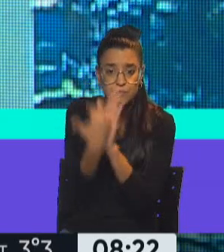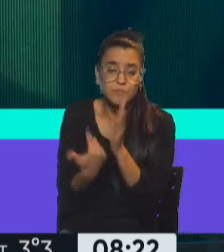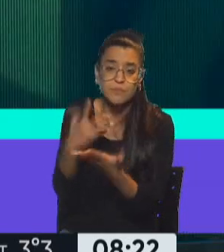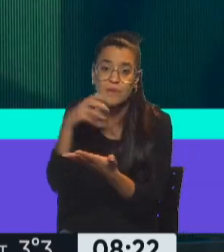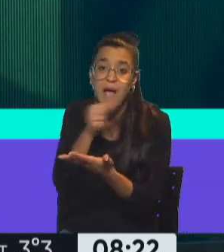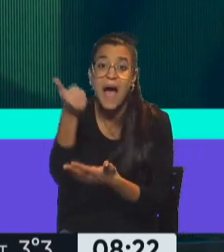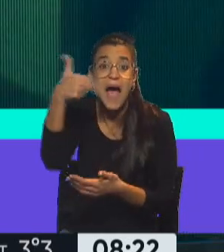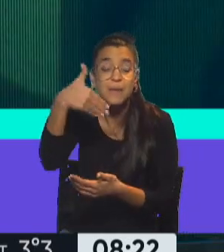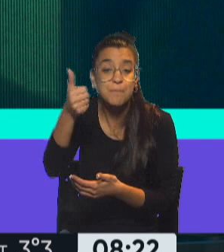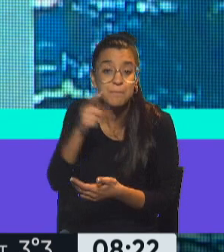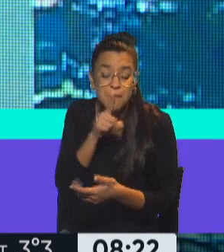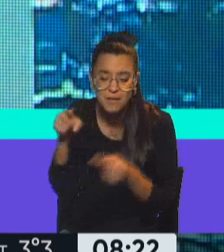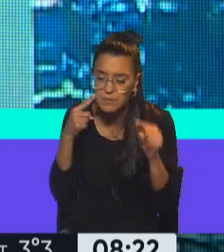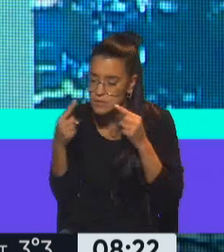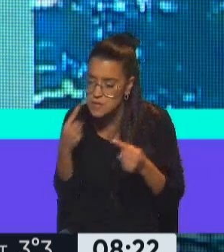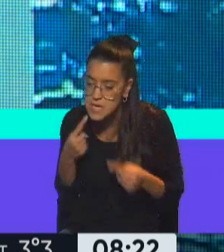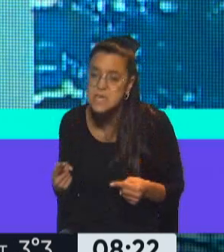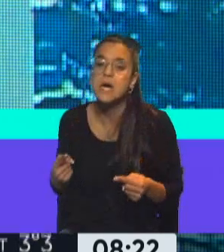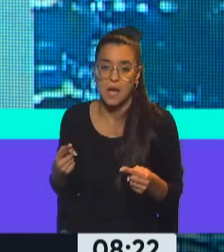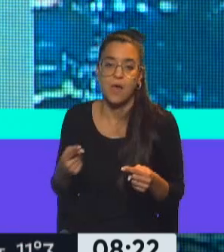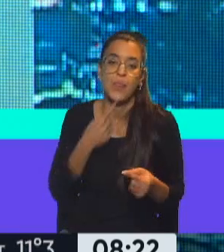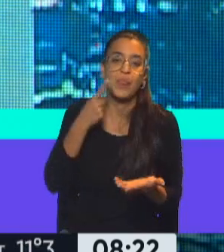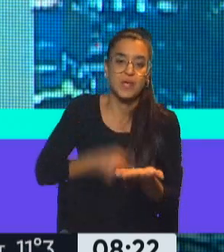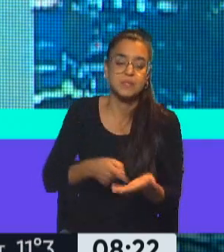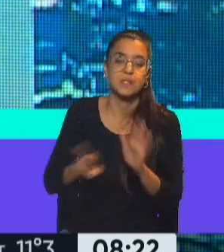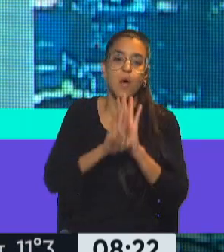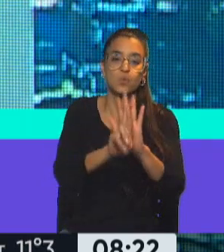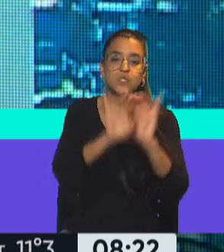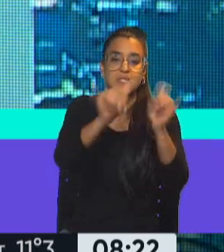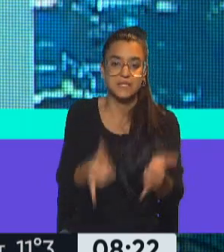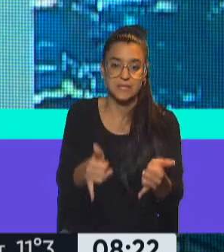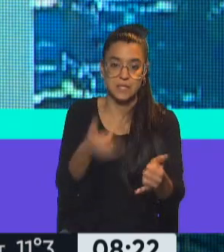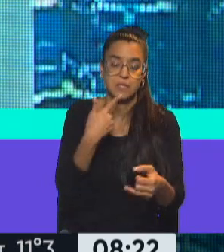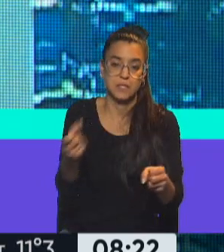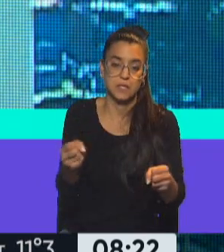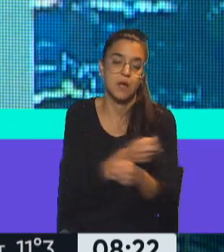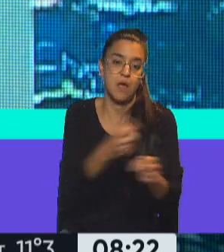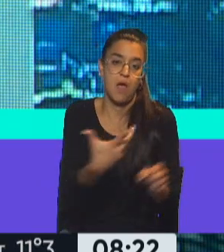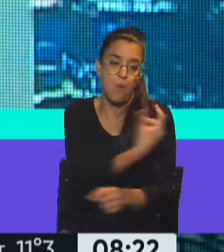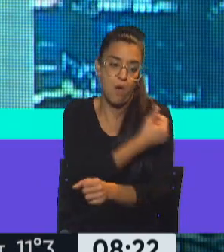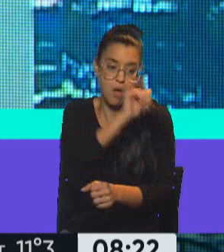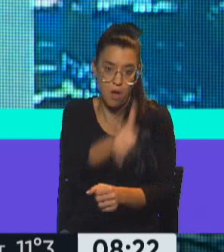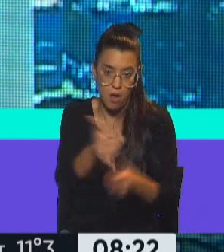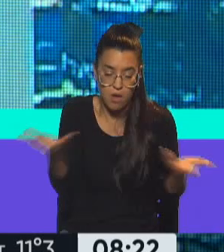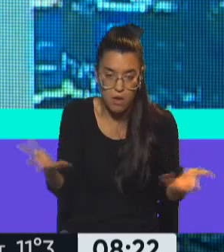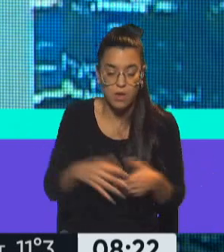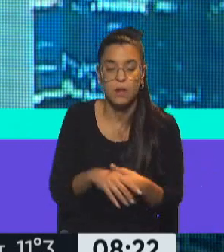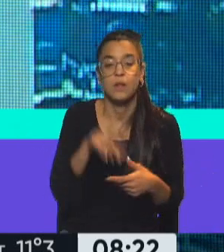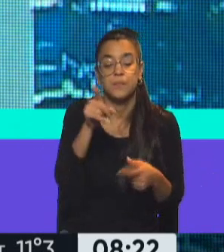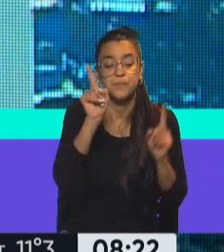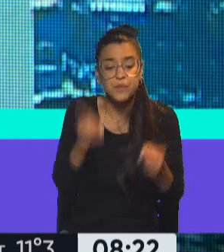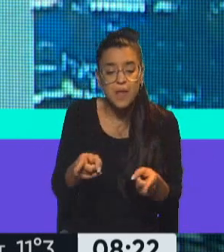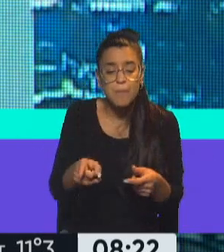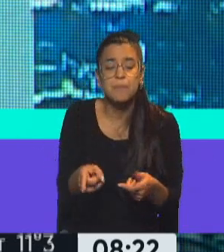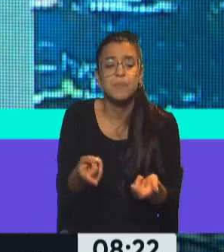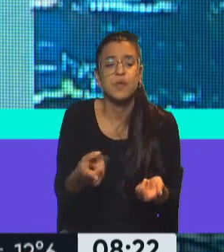confidencial a ANMAT y ANMAT, en base a esos datos, es quien decide y quien autoriza la utilización de la vacuna. Entonces, en base a eso, y también